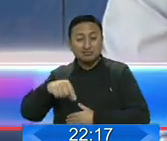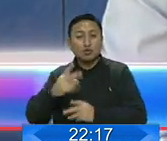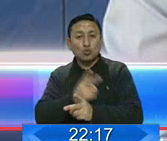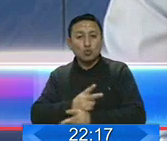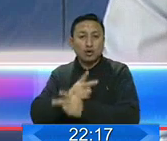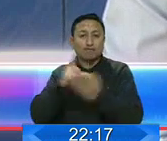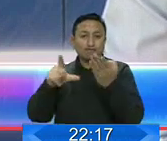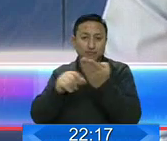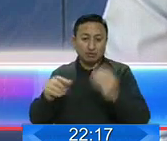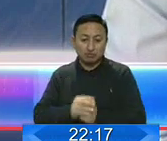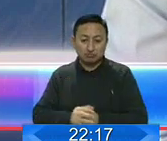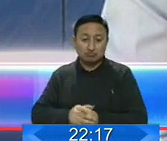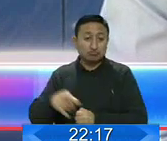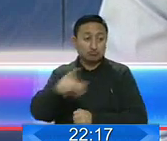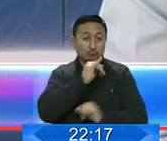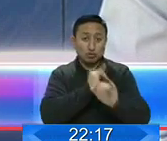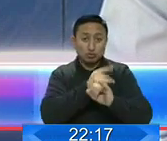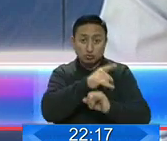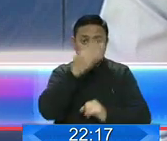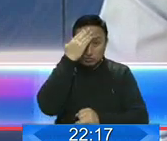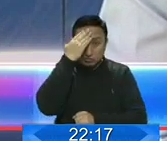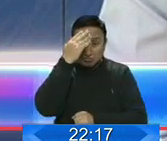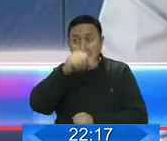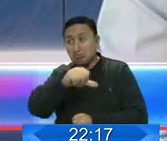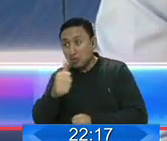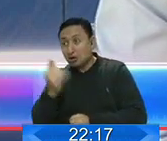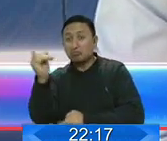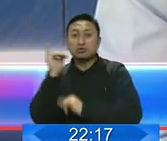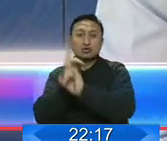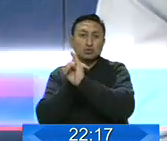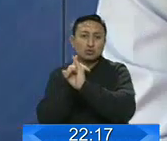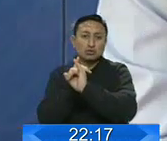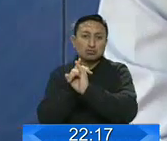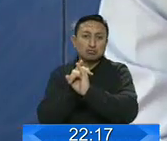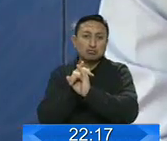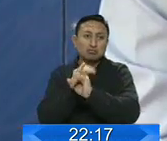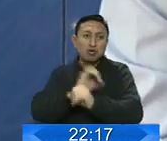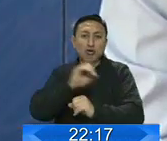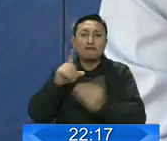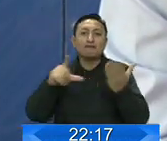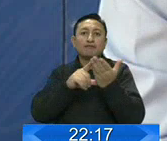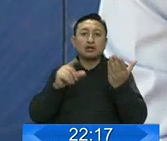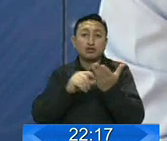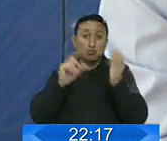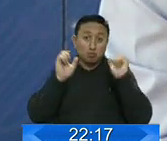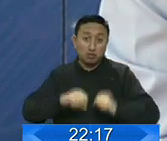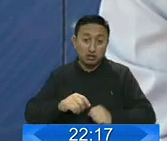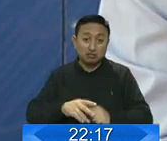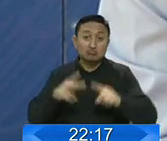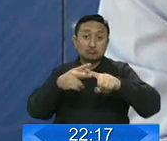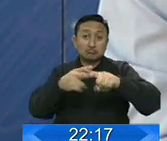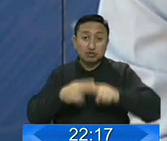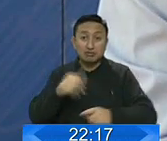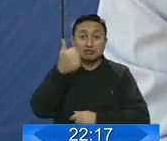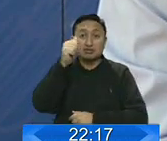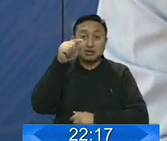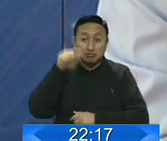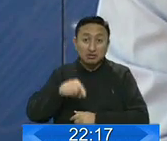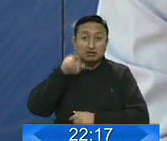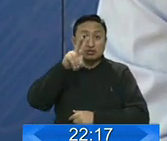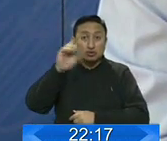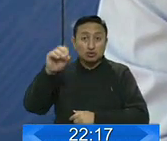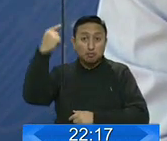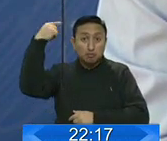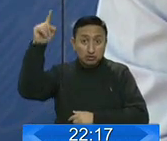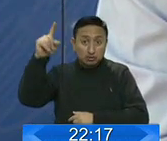esas instituciones conoce algún ente, alguna ente financiero que esté dispuesto a prestarle al Ecuador 10.200 millones de dólares